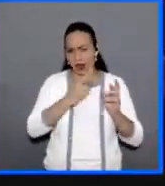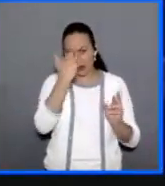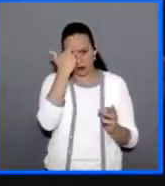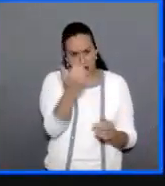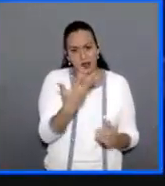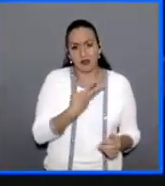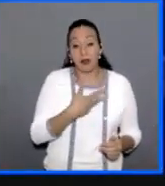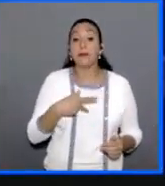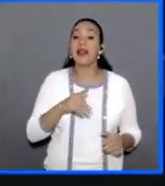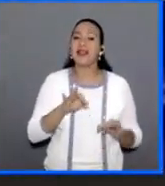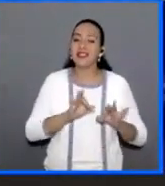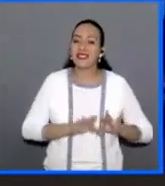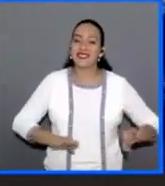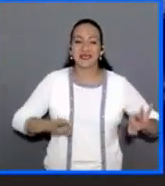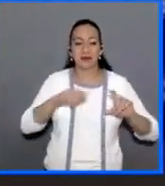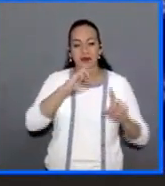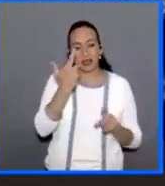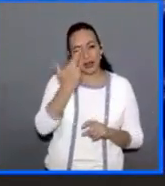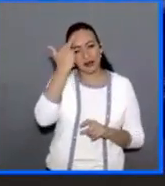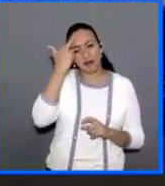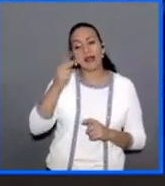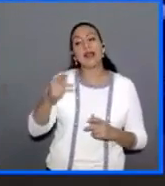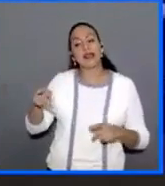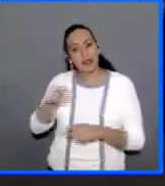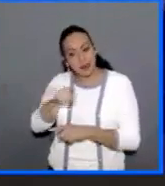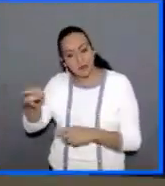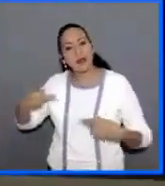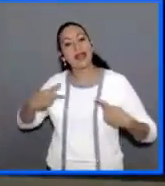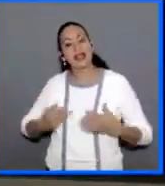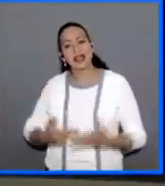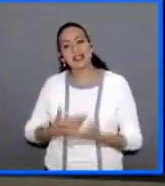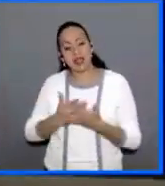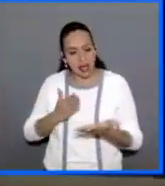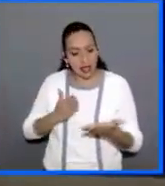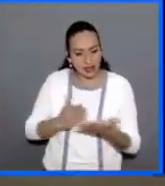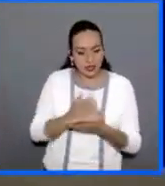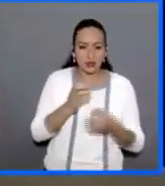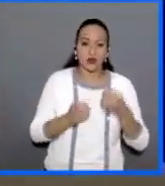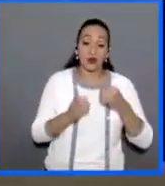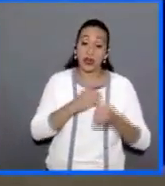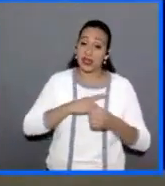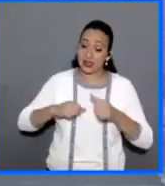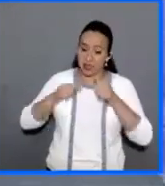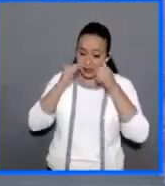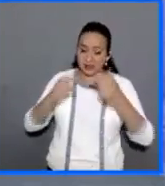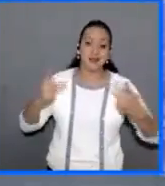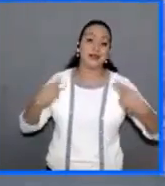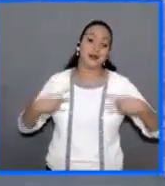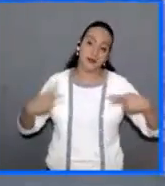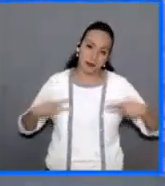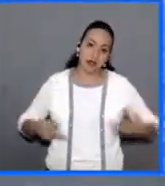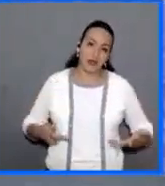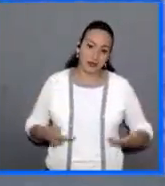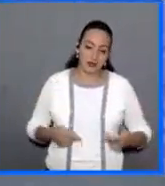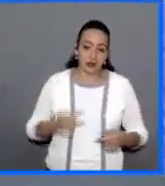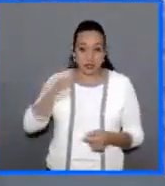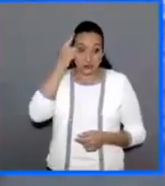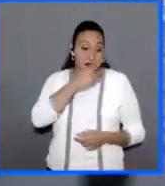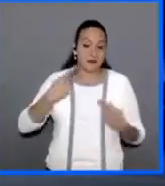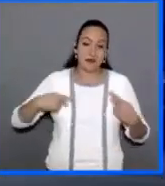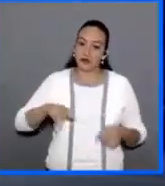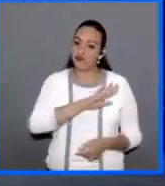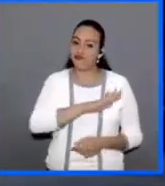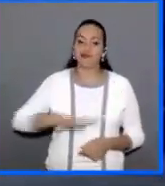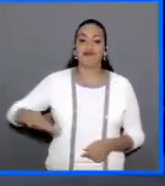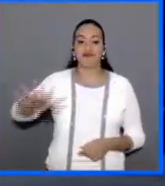de garantizar el acceso oportuno, continuo y eficiente a la administración de justicia para todas las personas, por lo que